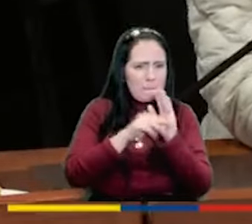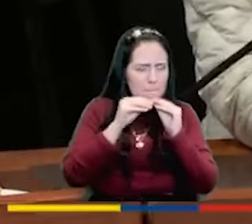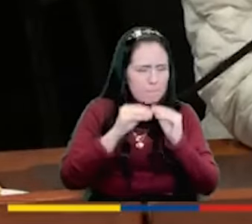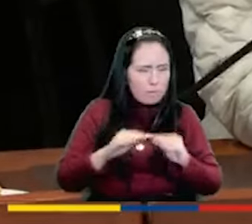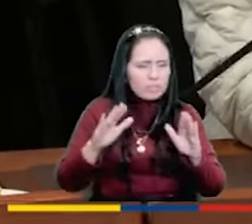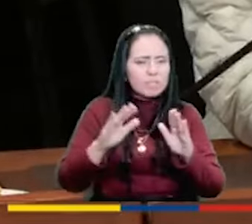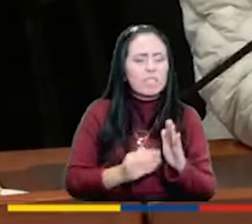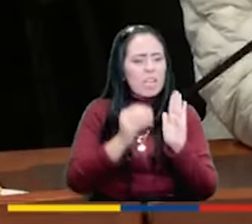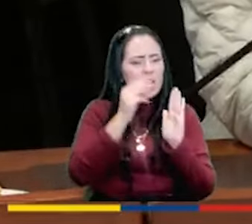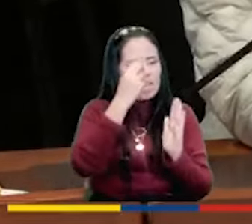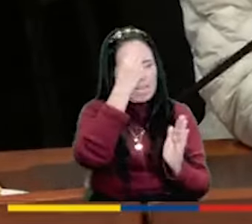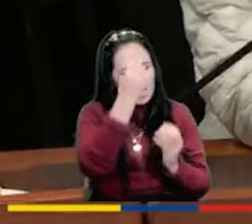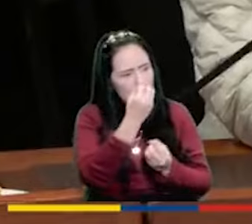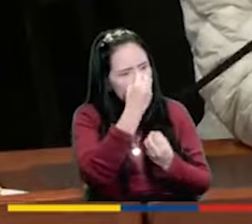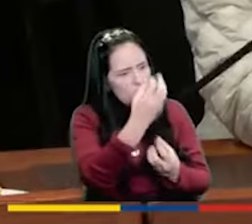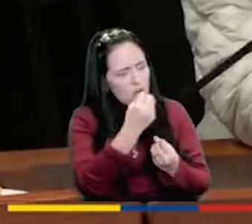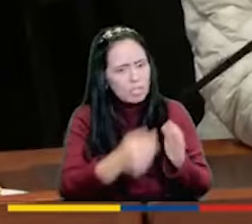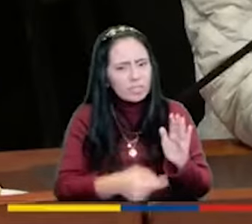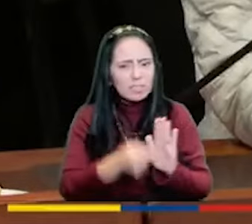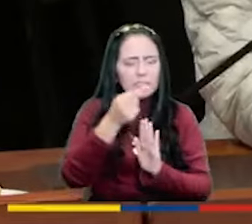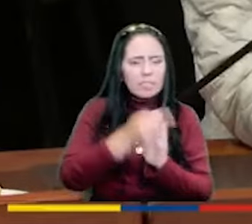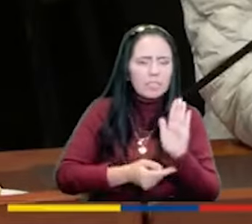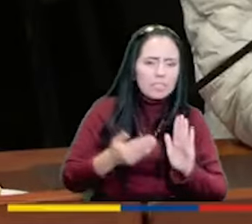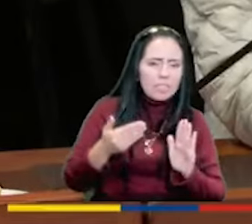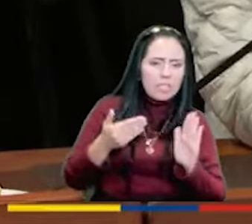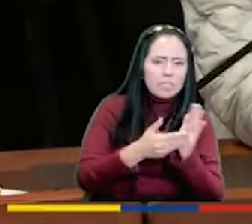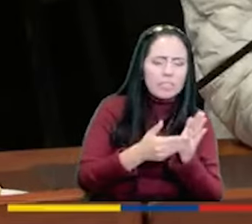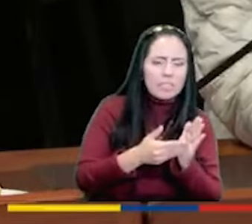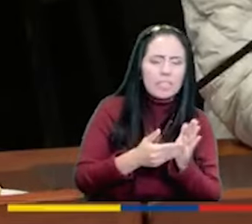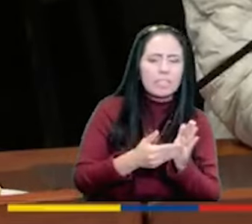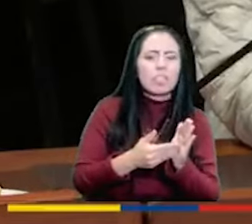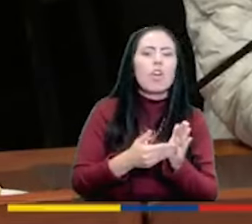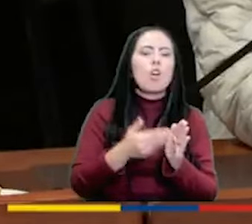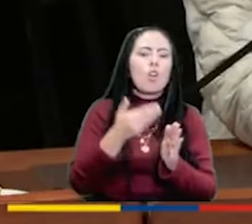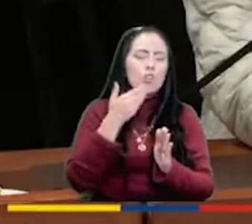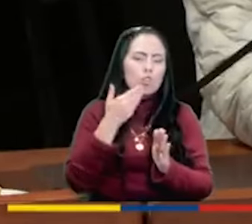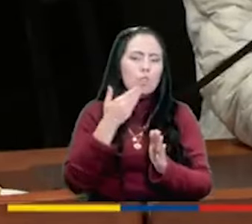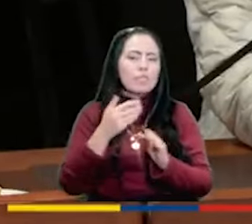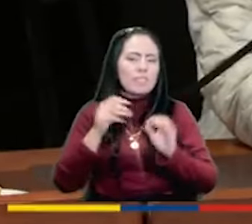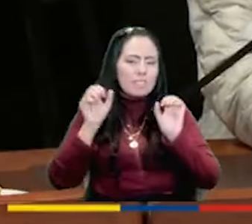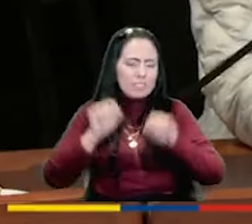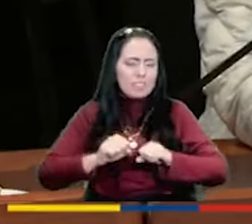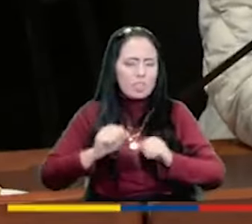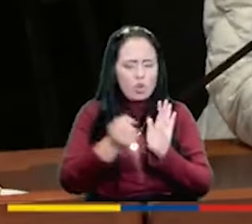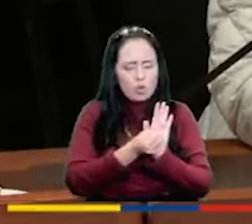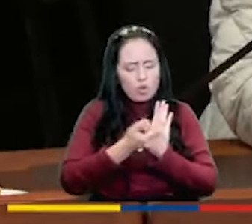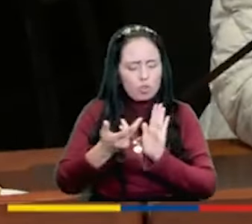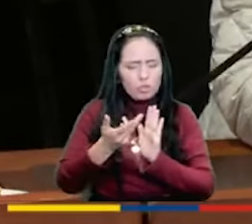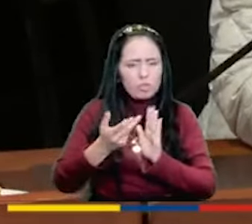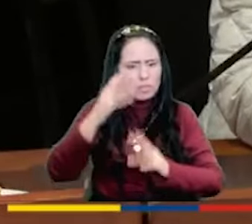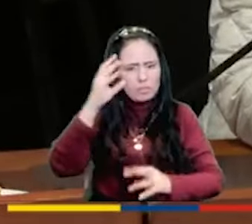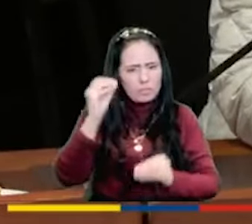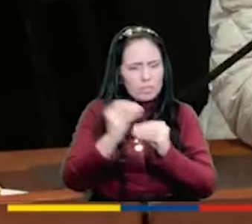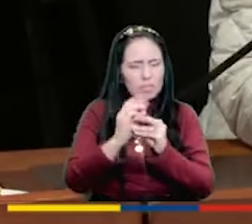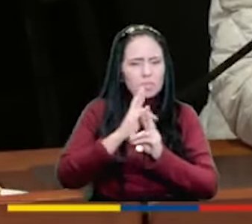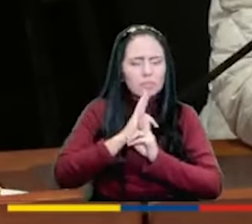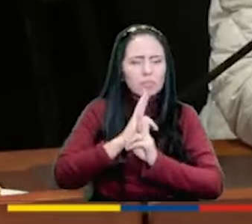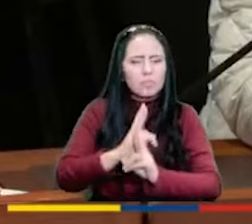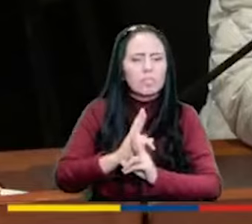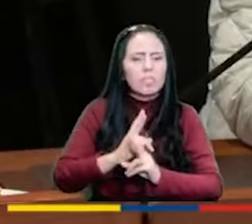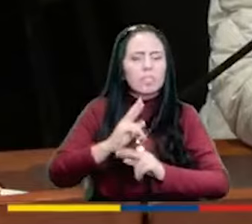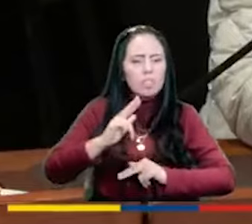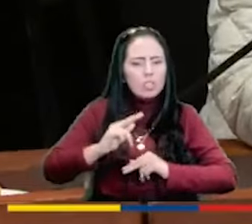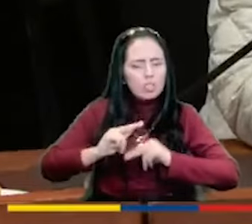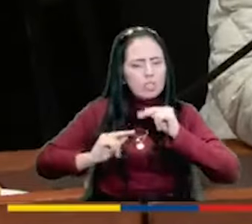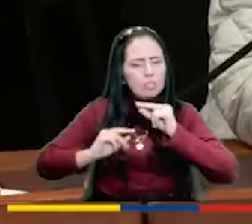las órdenes de las sentencias. Yo creo que nos permite incluso una concurrencia de recursos para resolver de manera estructural